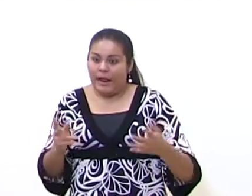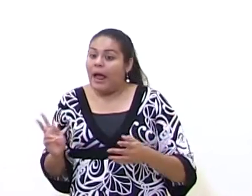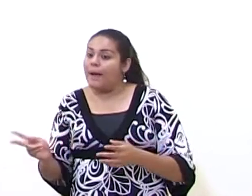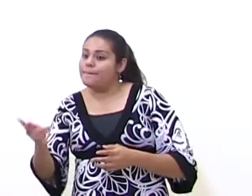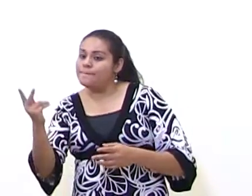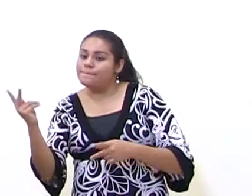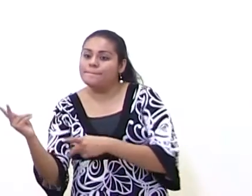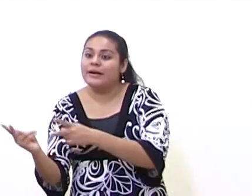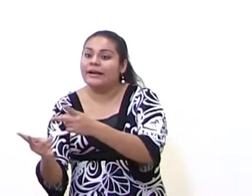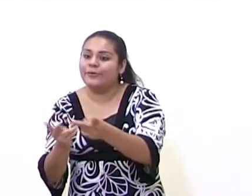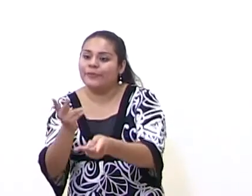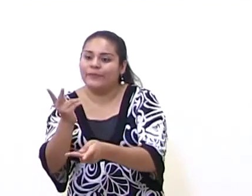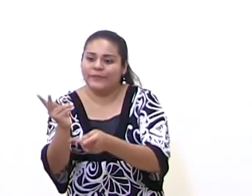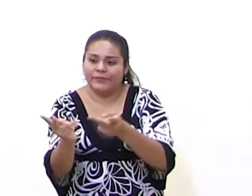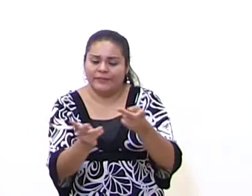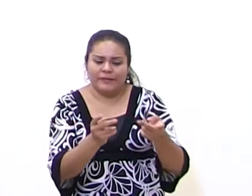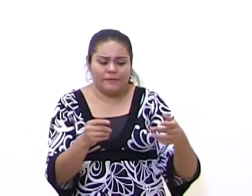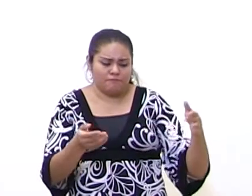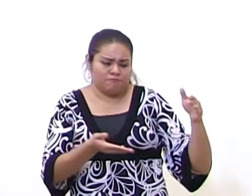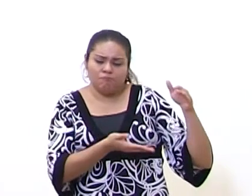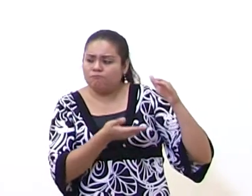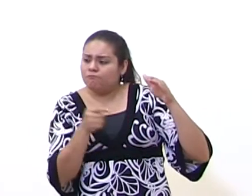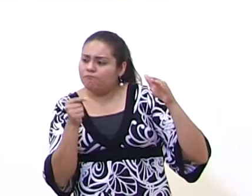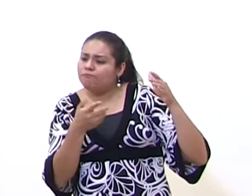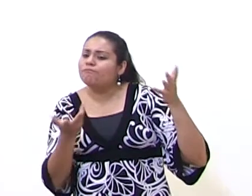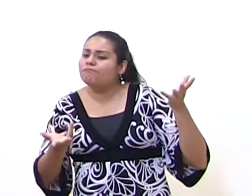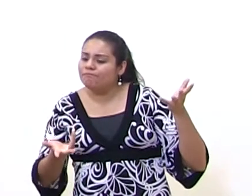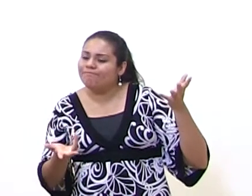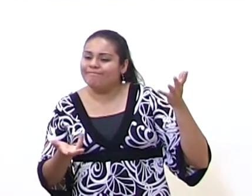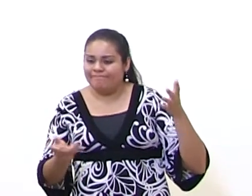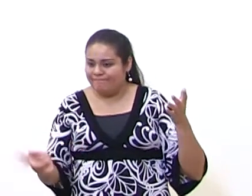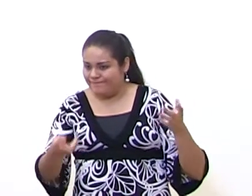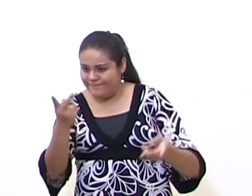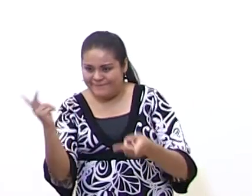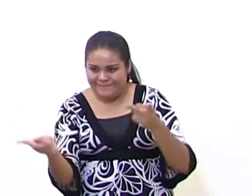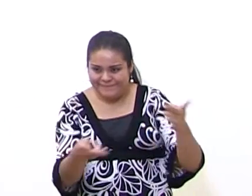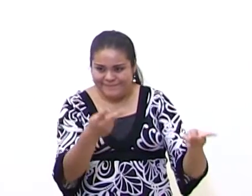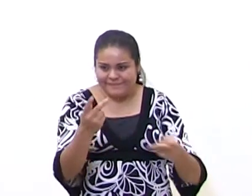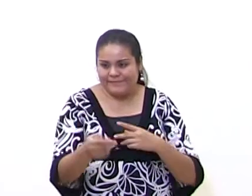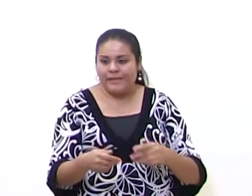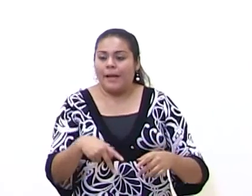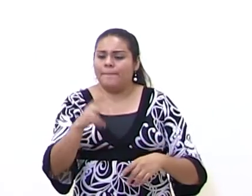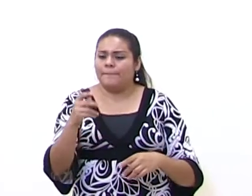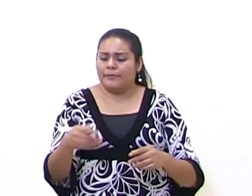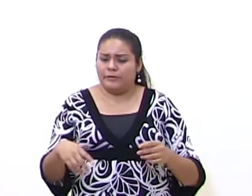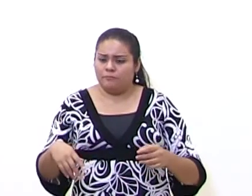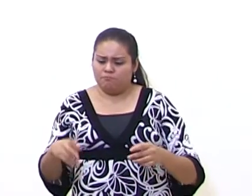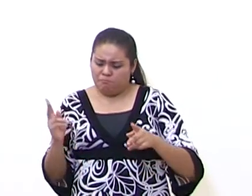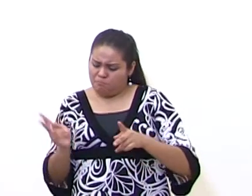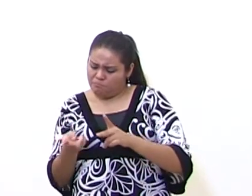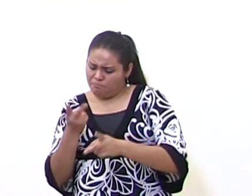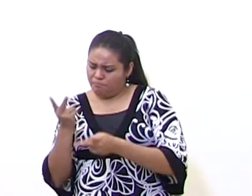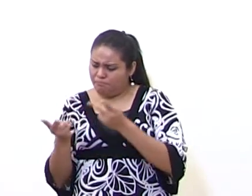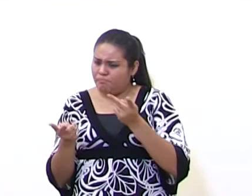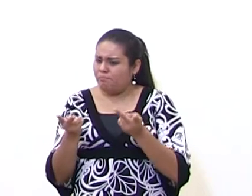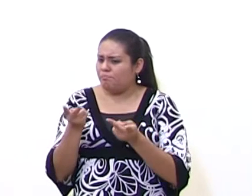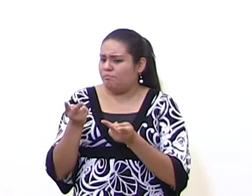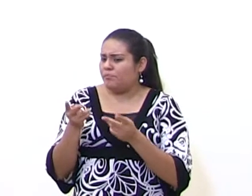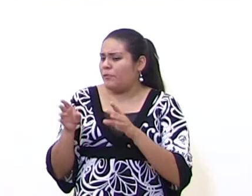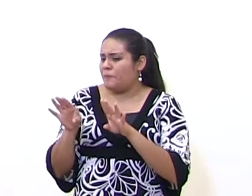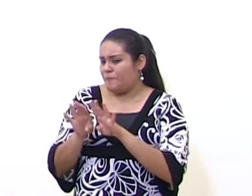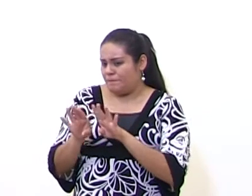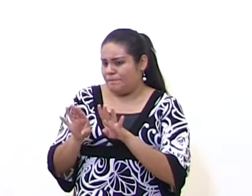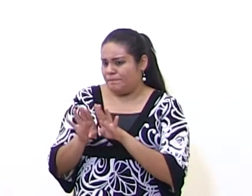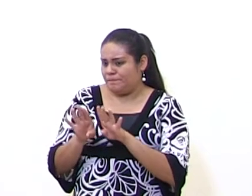es importante, que organices lo que se requiere y de allí nos vamos a elaborar